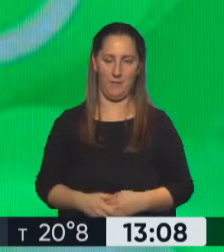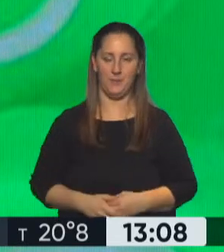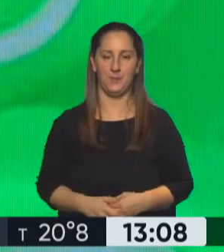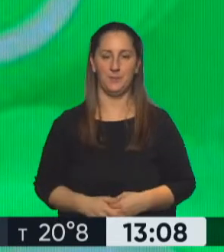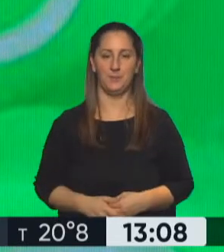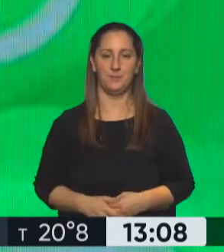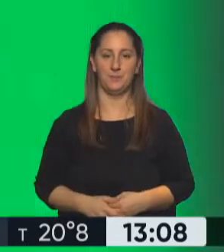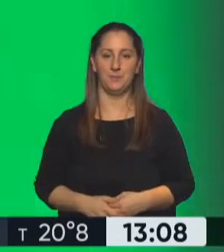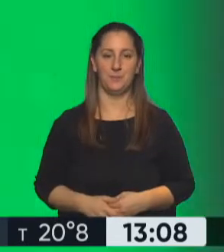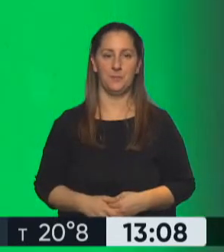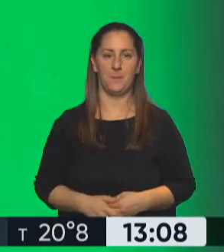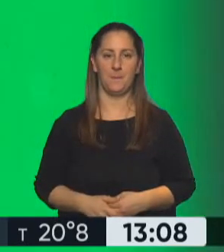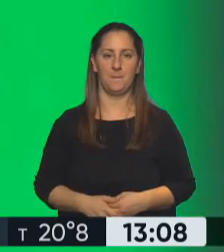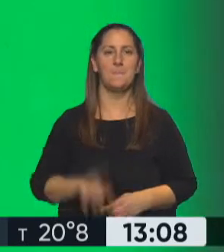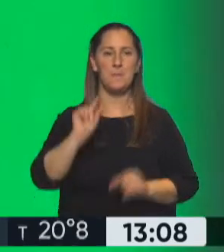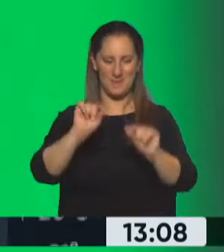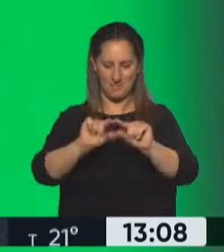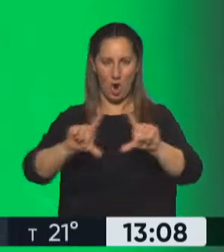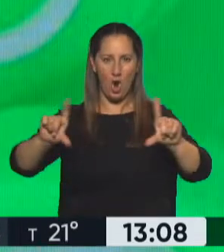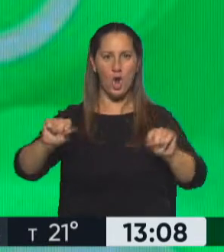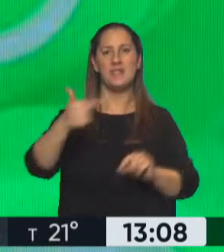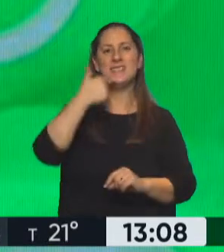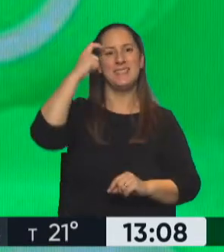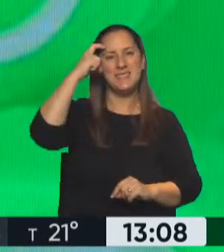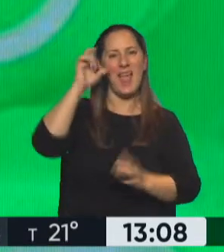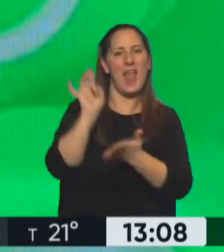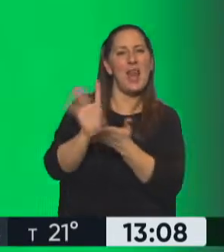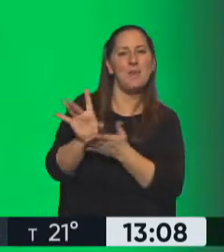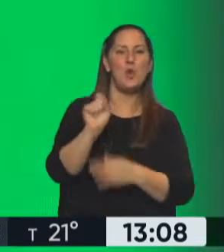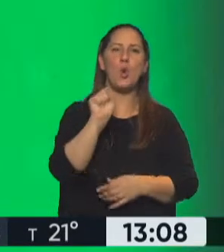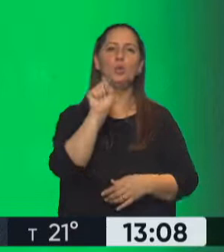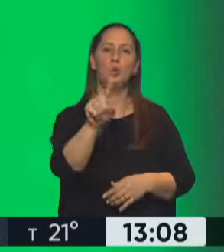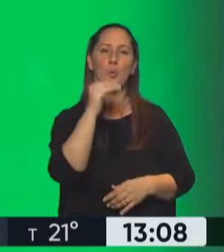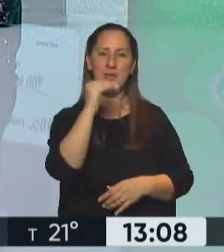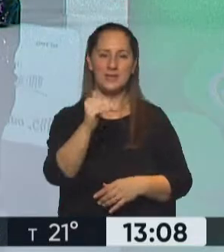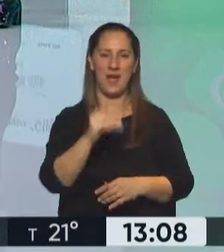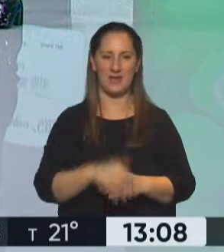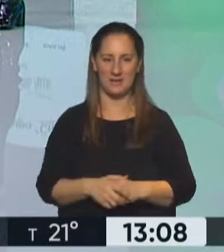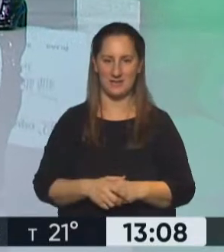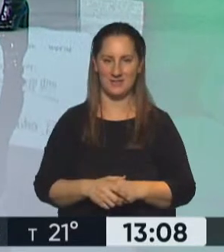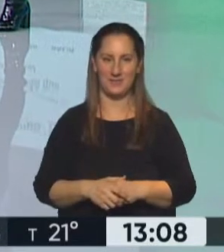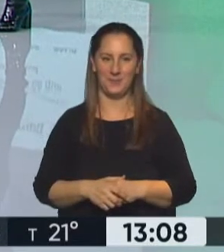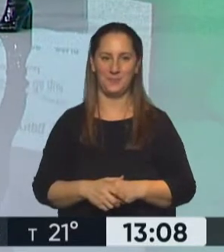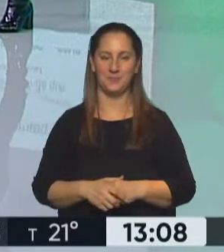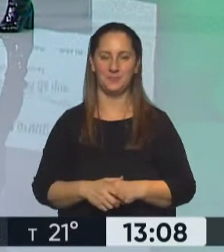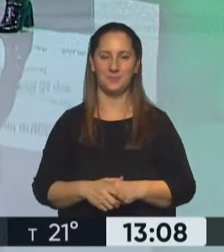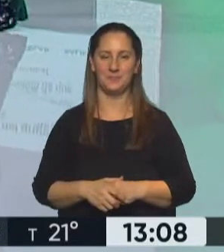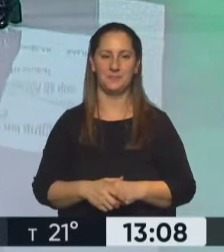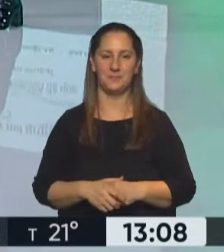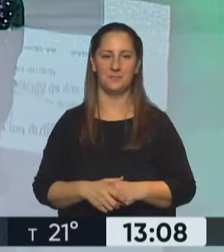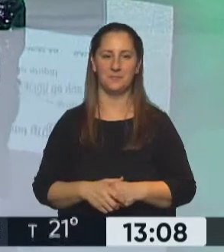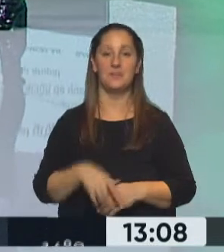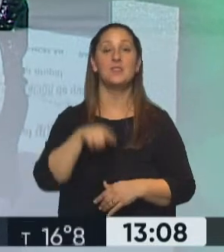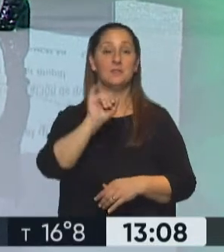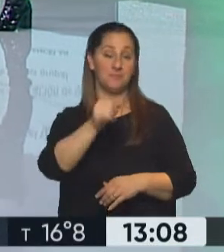Sí. El famoso se eliminó tu mensaje. El famoso. Que dicen, sabemos lo que escribiste y todo eso. ¿No? Así lo es. Que aparece por ahí.